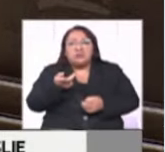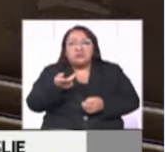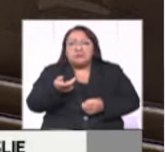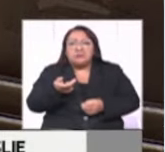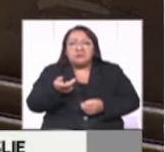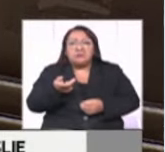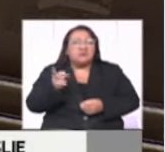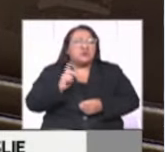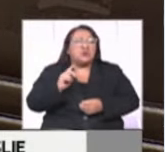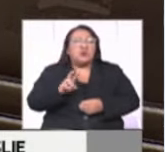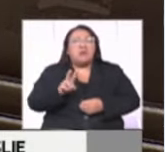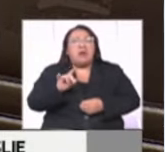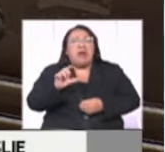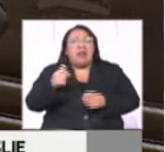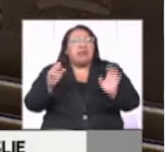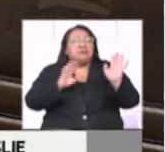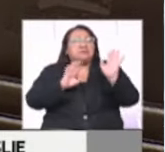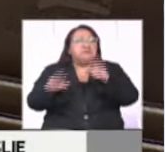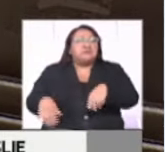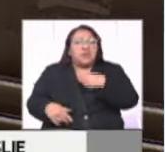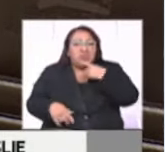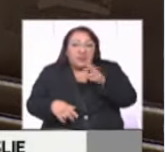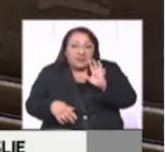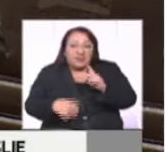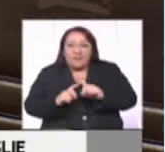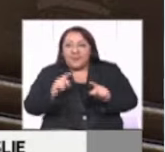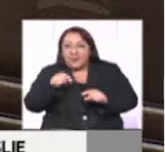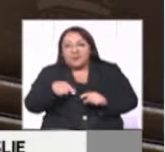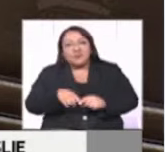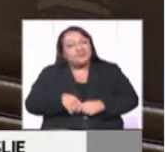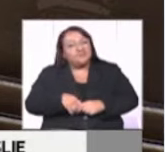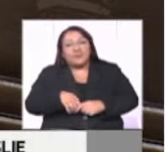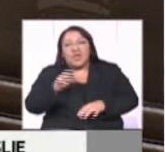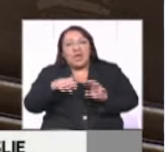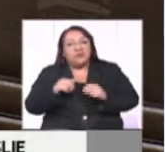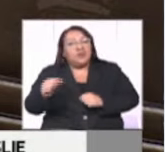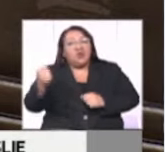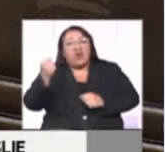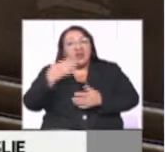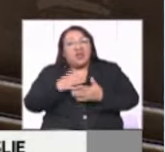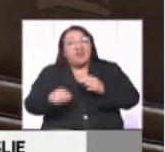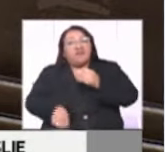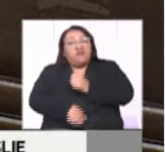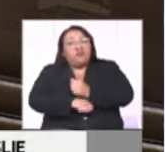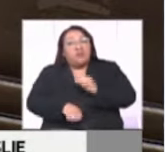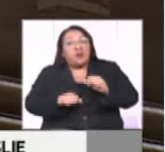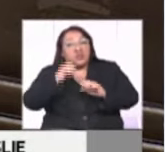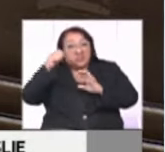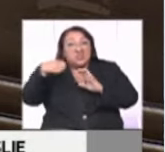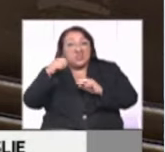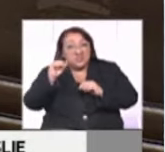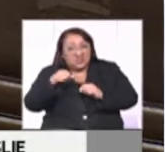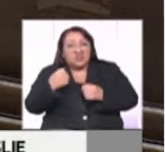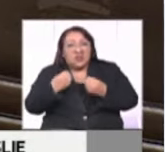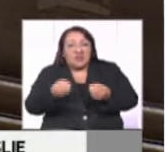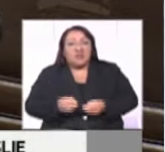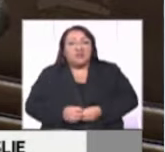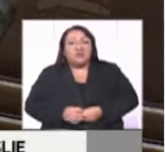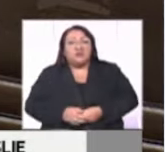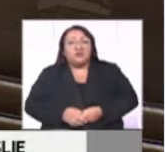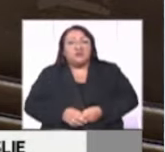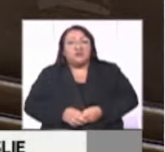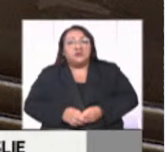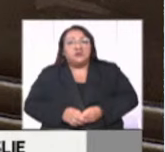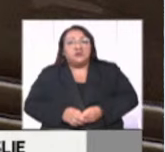no ganan nada. ¿Saben? A veces es el fútbol el que no gana nada. Pero el cine sí ha ido a